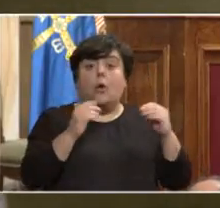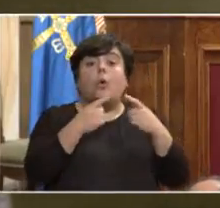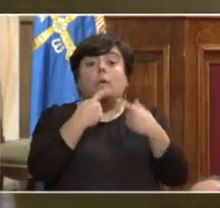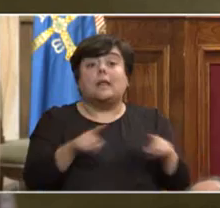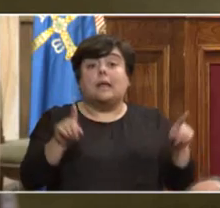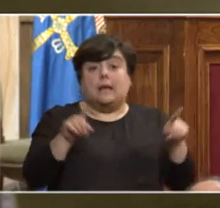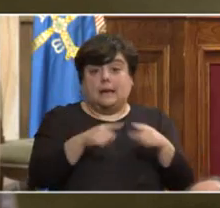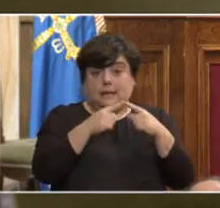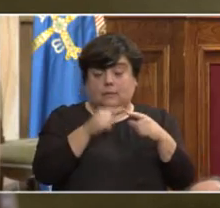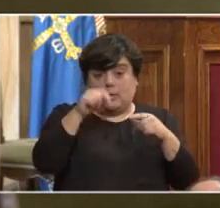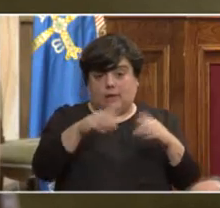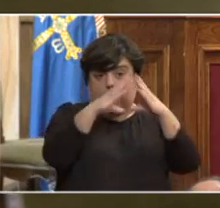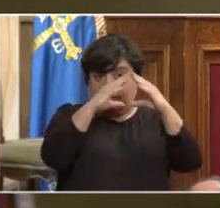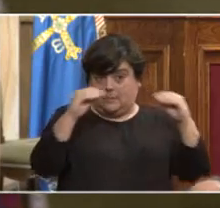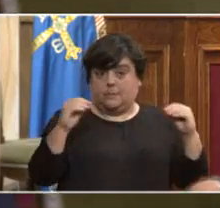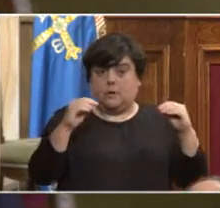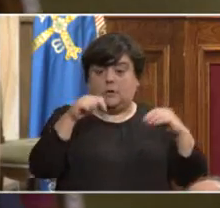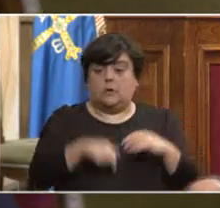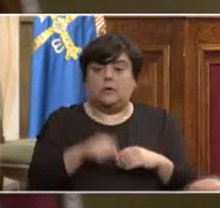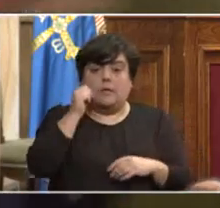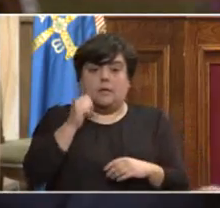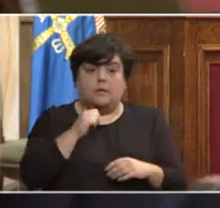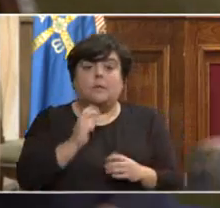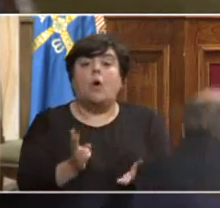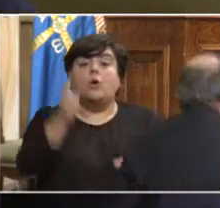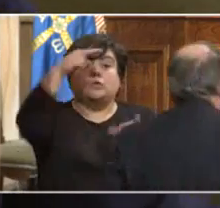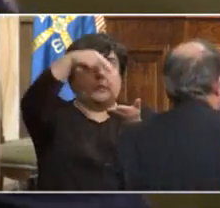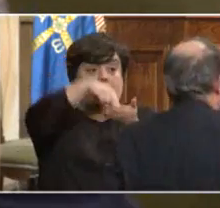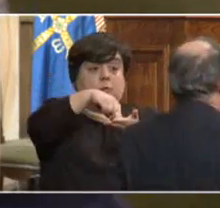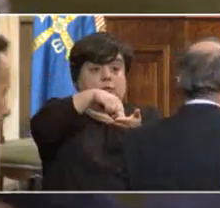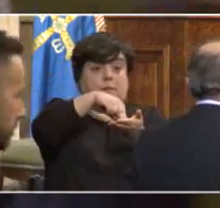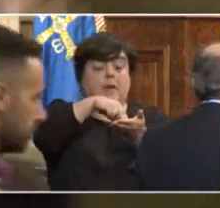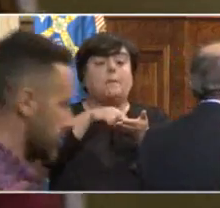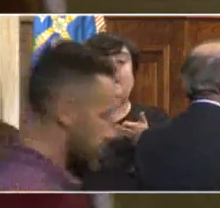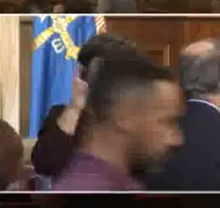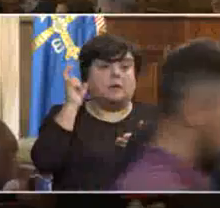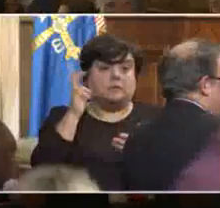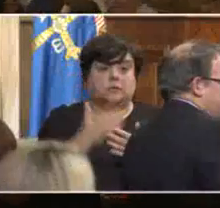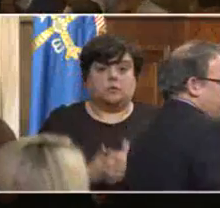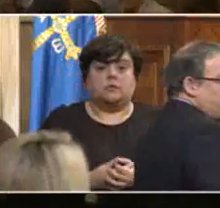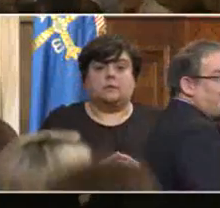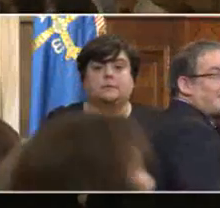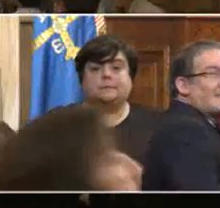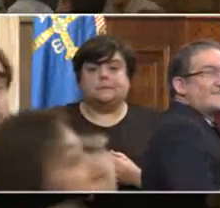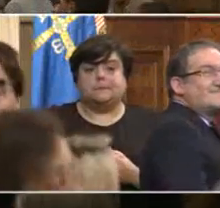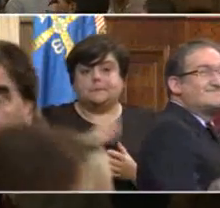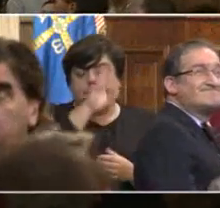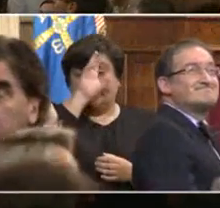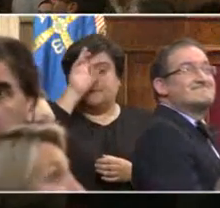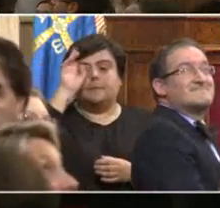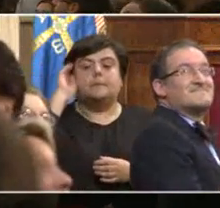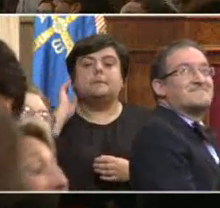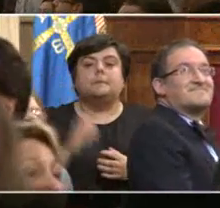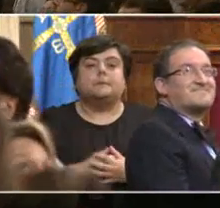himno universitario, con el Gaudeamus Sigitur. Así que, si les parece, nos ponemos de pie para escucharlo. Muy bien.